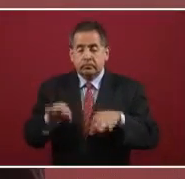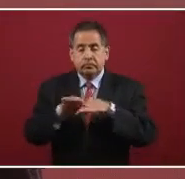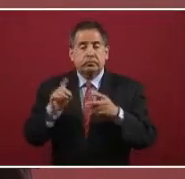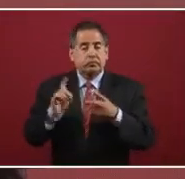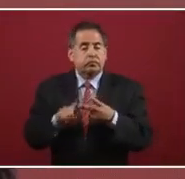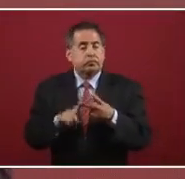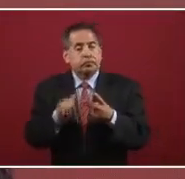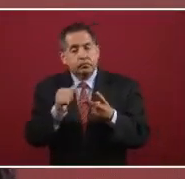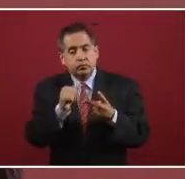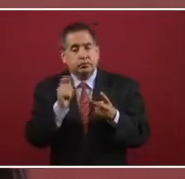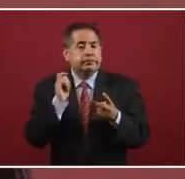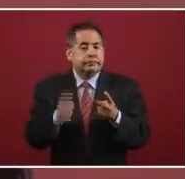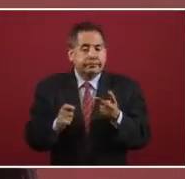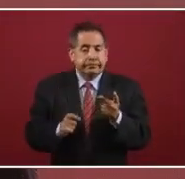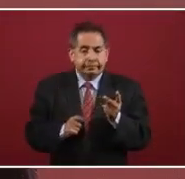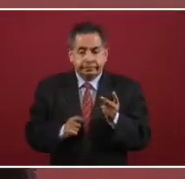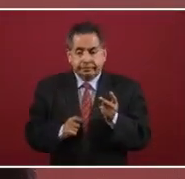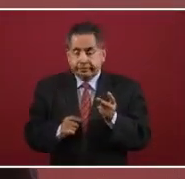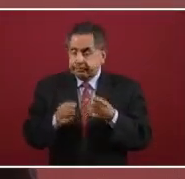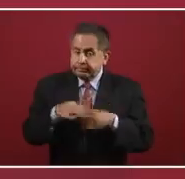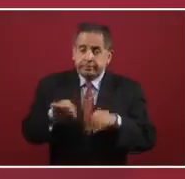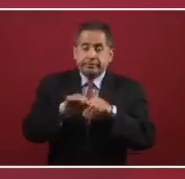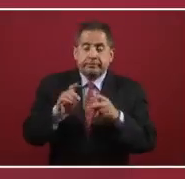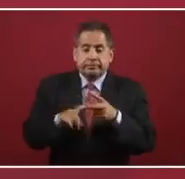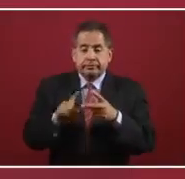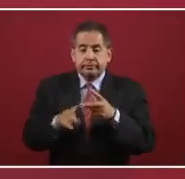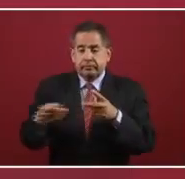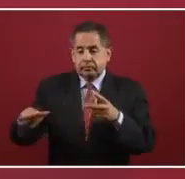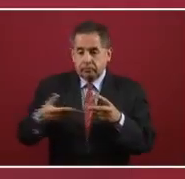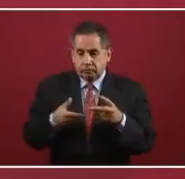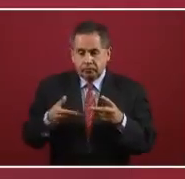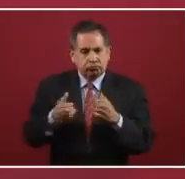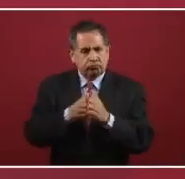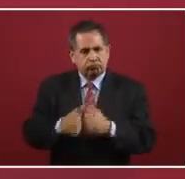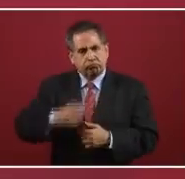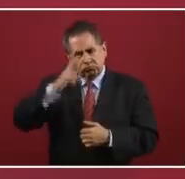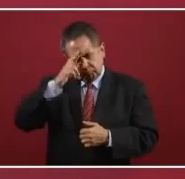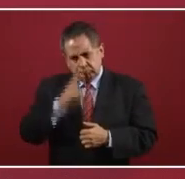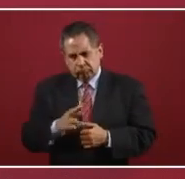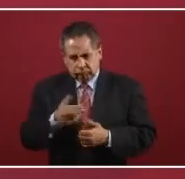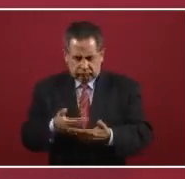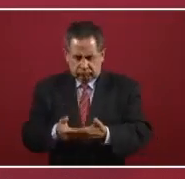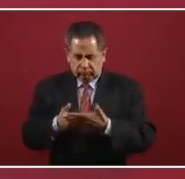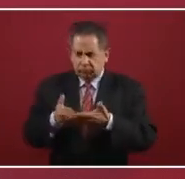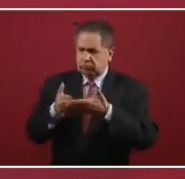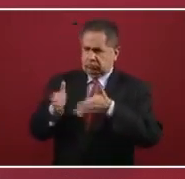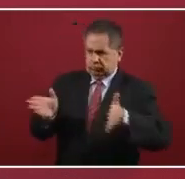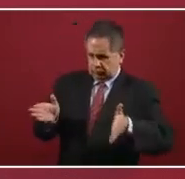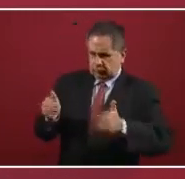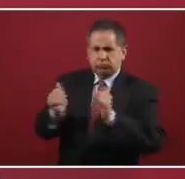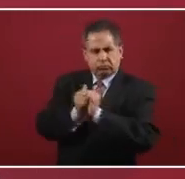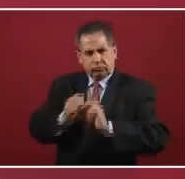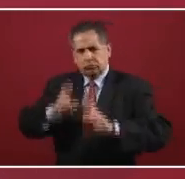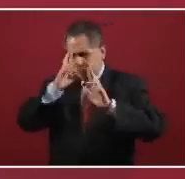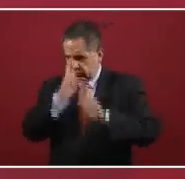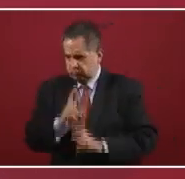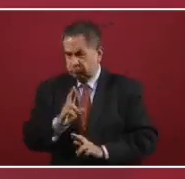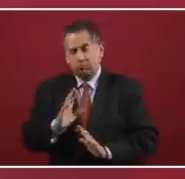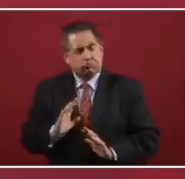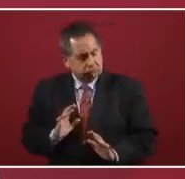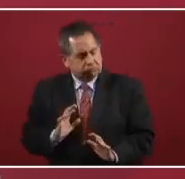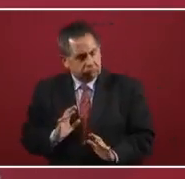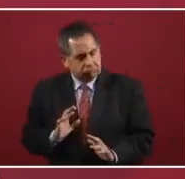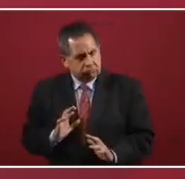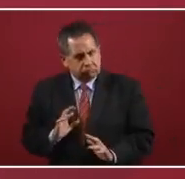importante. La otra parte que es importante es hacerlo con respeto. Las puertas están abiertas, pero siempre tendrá que ser con